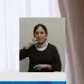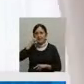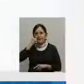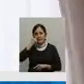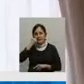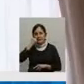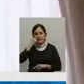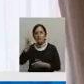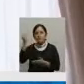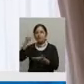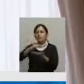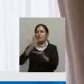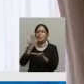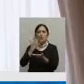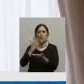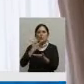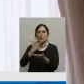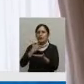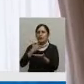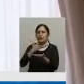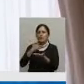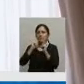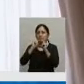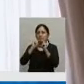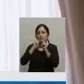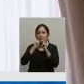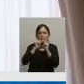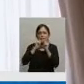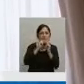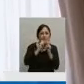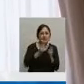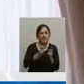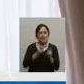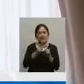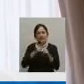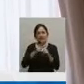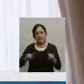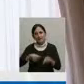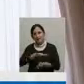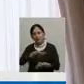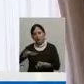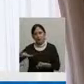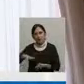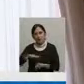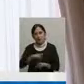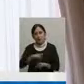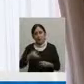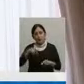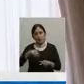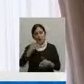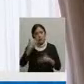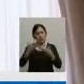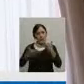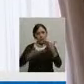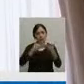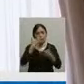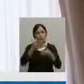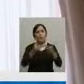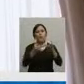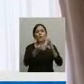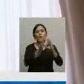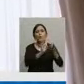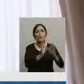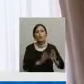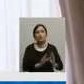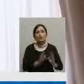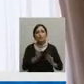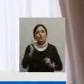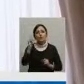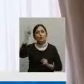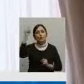aspectos. Hablamos justamente de mucho de eso, el proyecto de solar